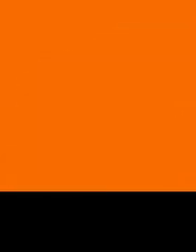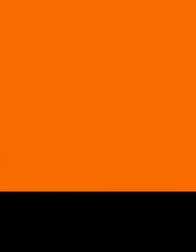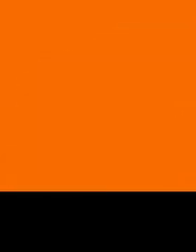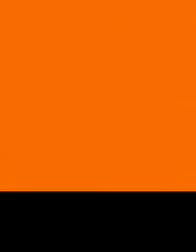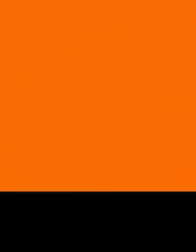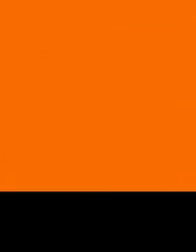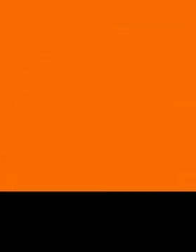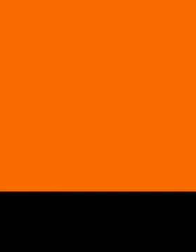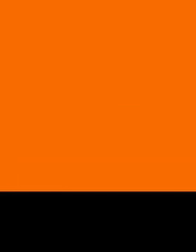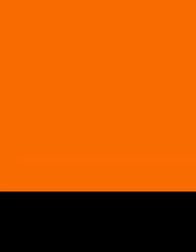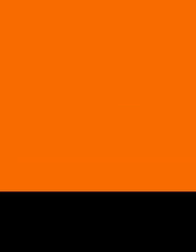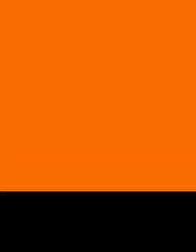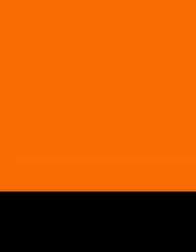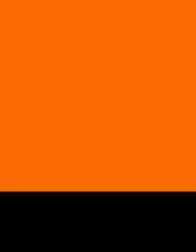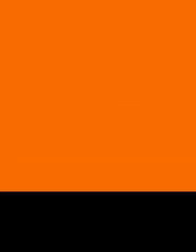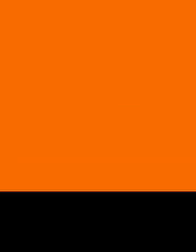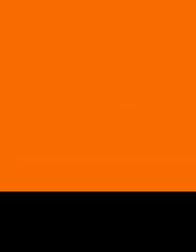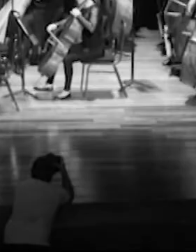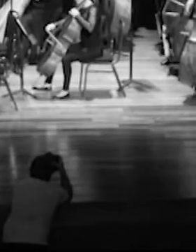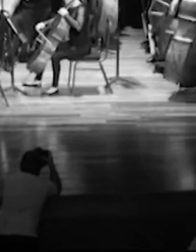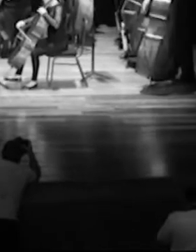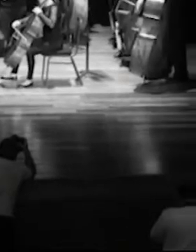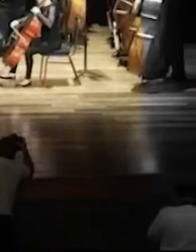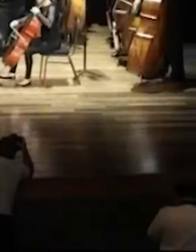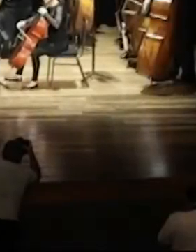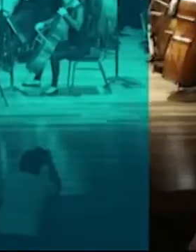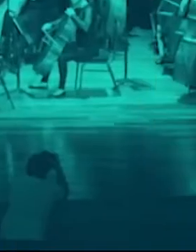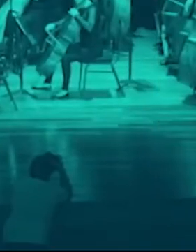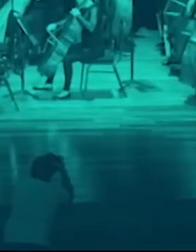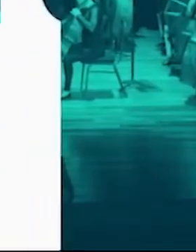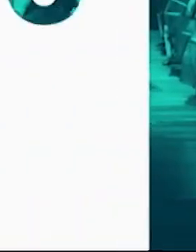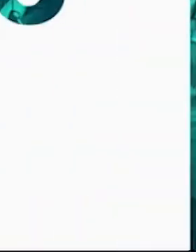4101-5910. Popular Pensiones, el asesor de su futuro.